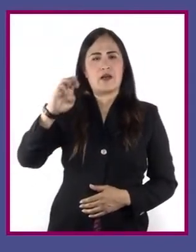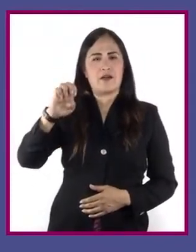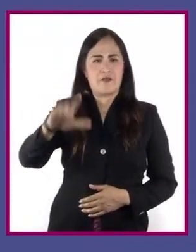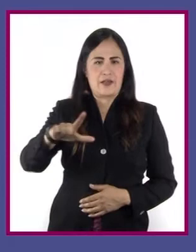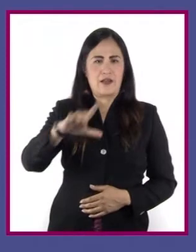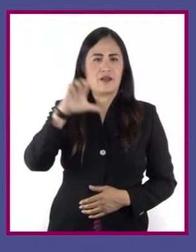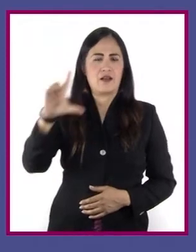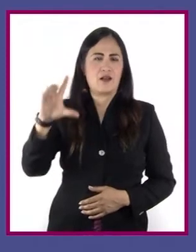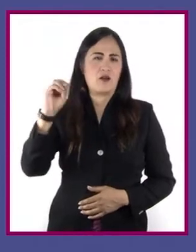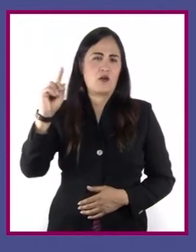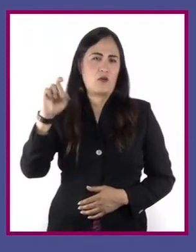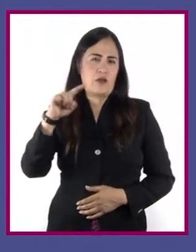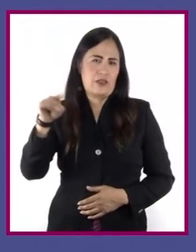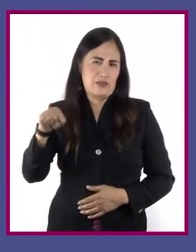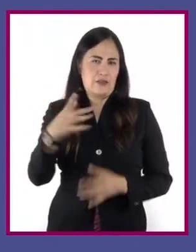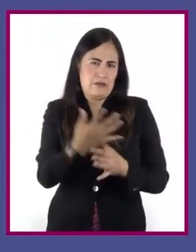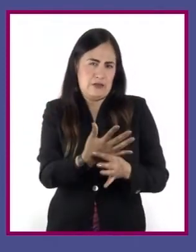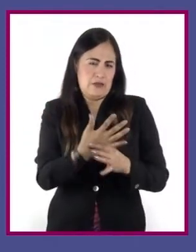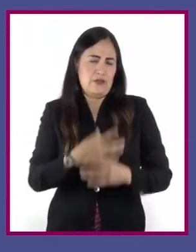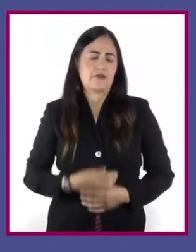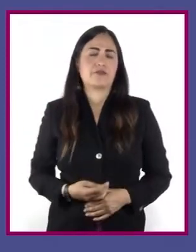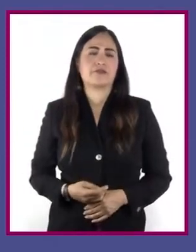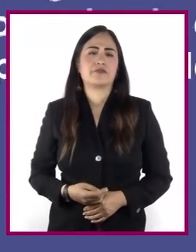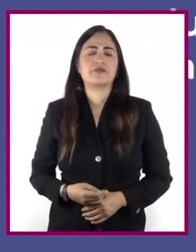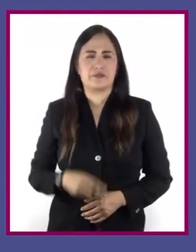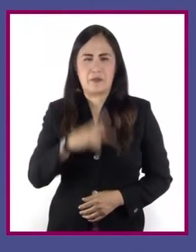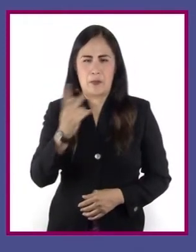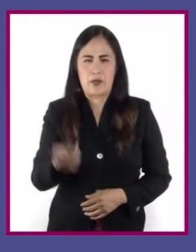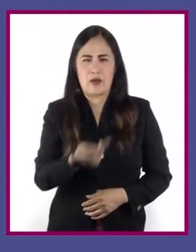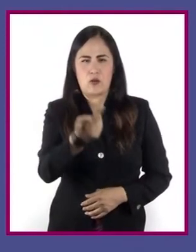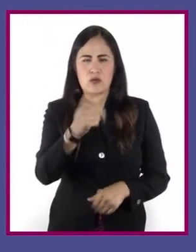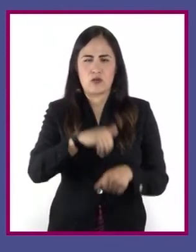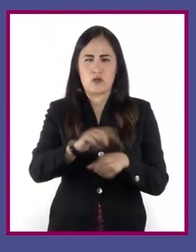Vaca. Como observan, la primera